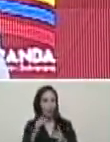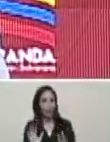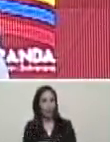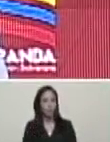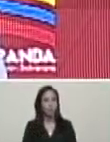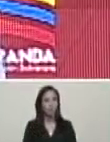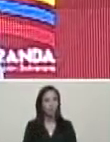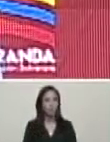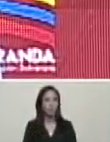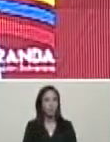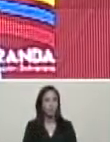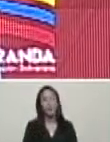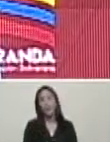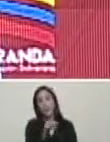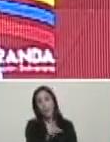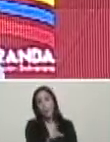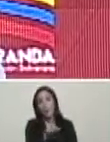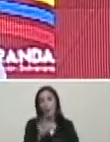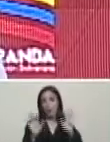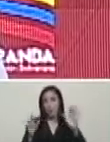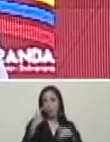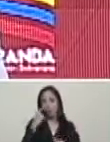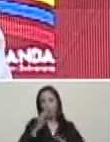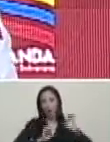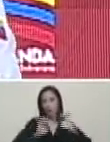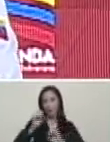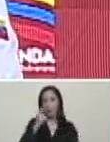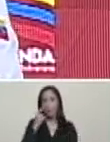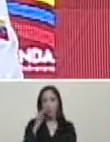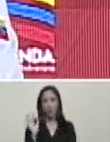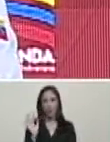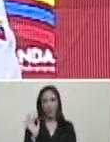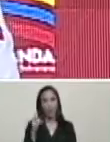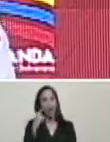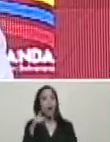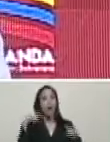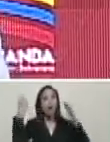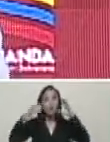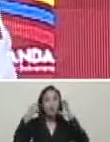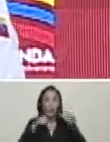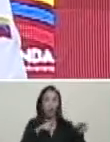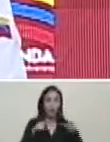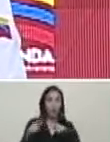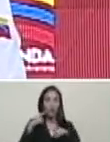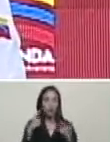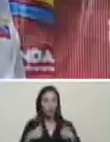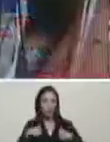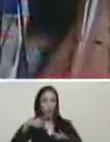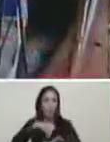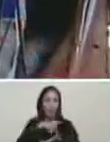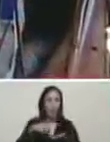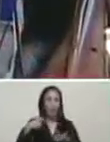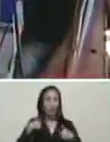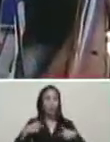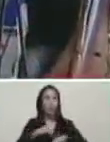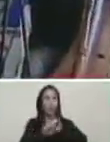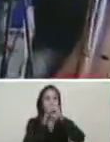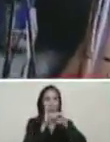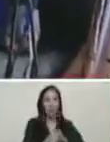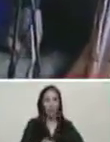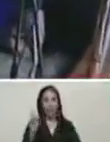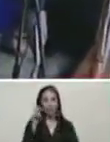vamos a evaluar del 1 al 10. Me dicen que ya el video está listo. Y como he estado tan contento al llegar